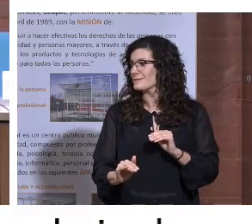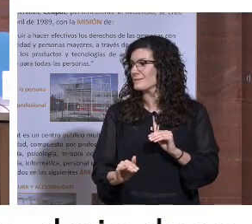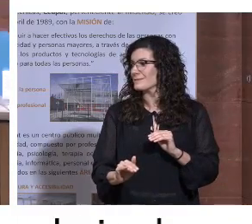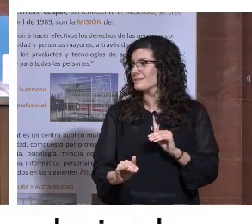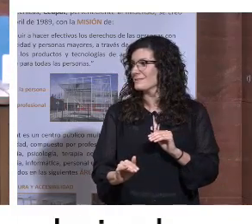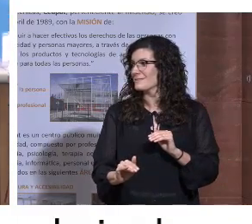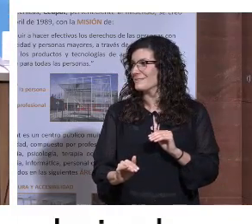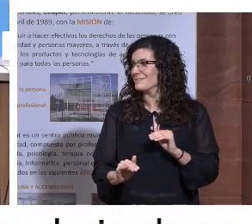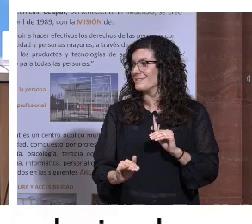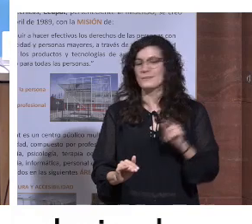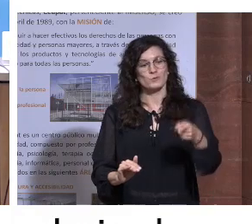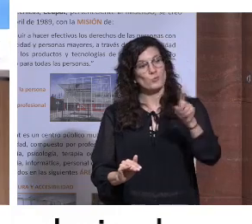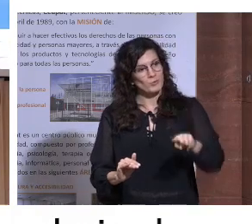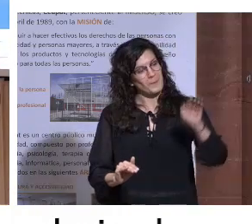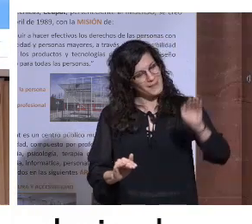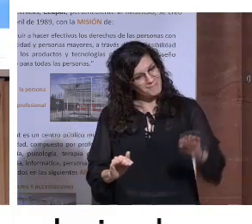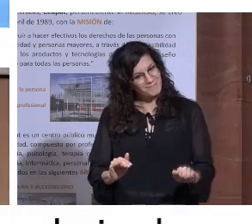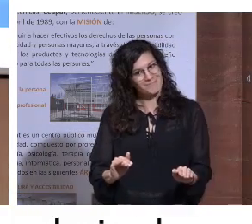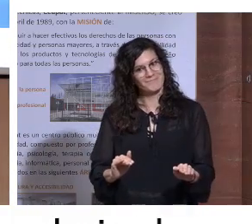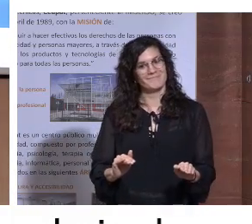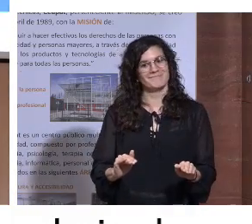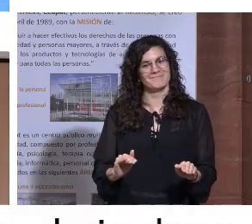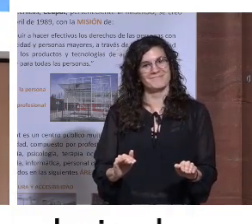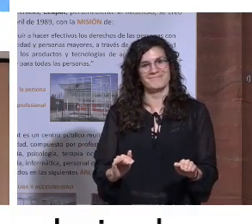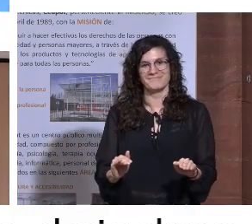Ahí. Tú también te vas a agachar.